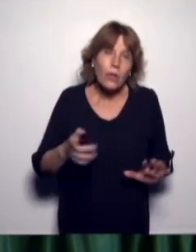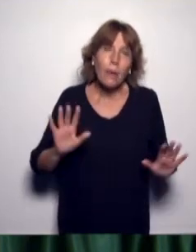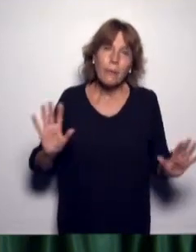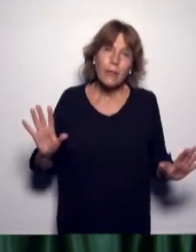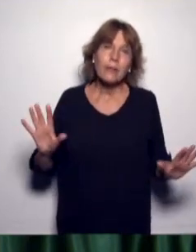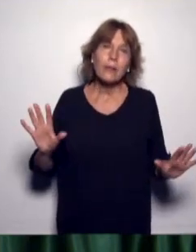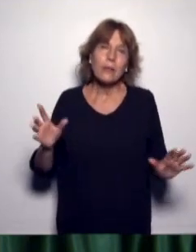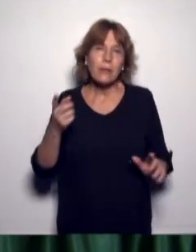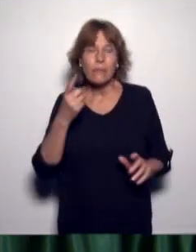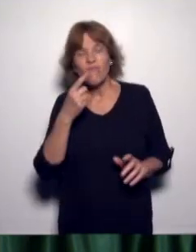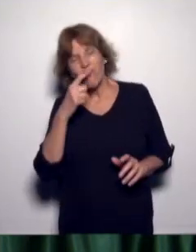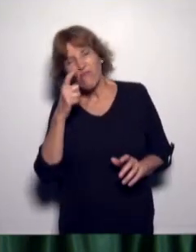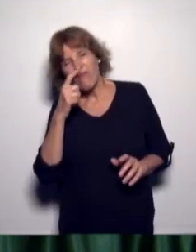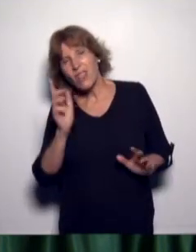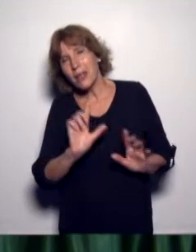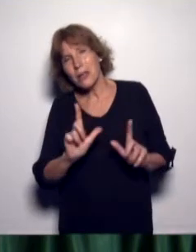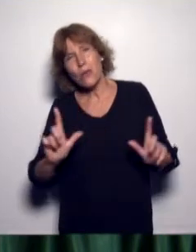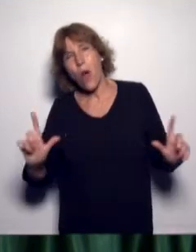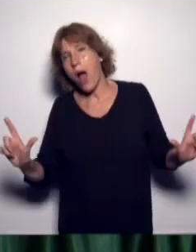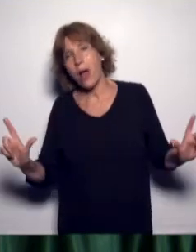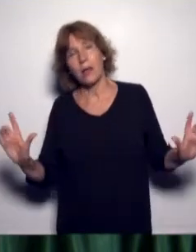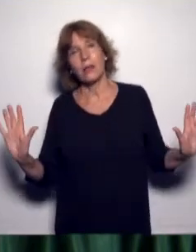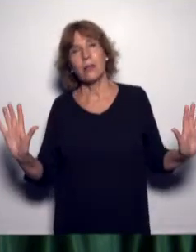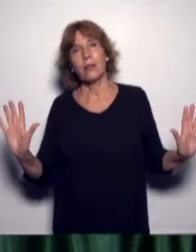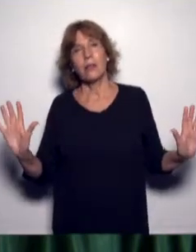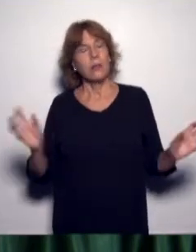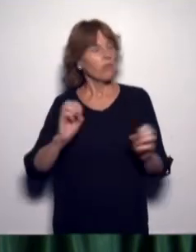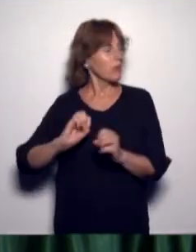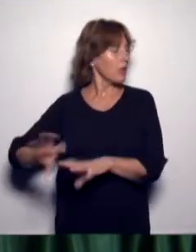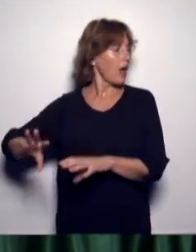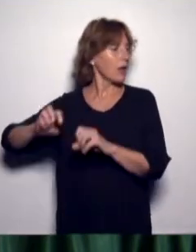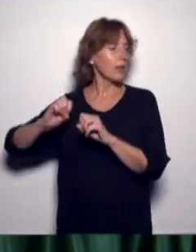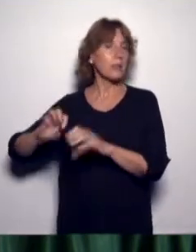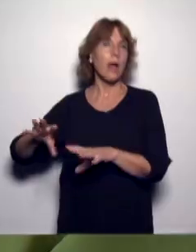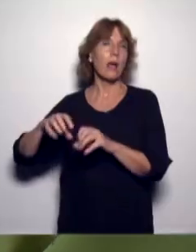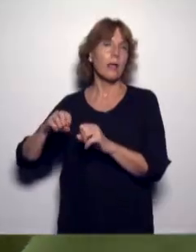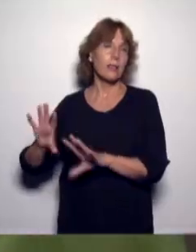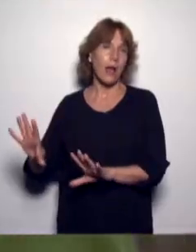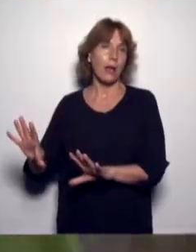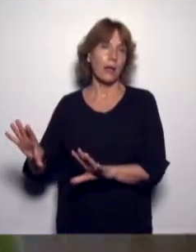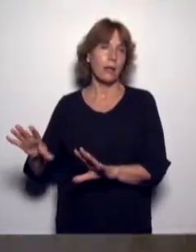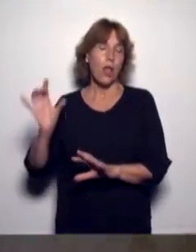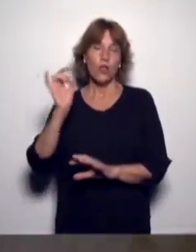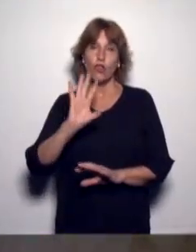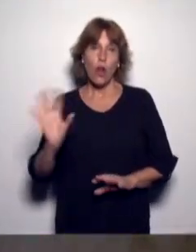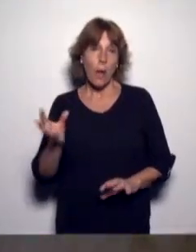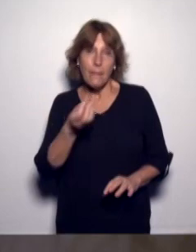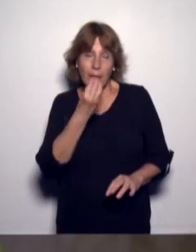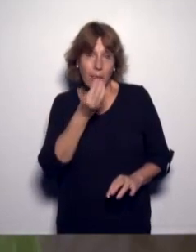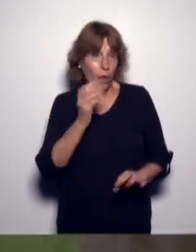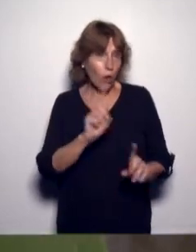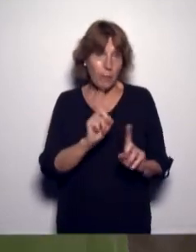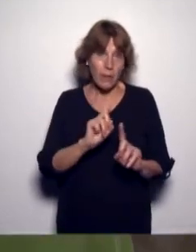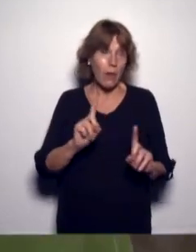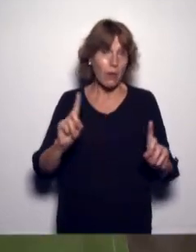el desinterés, ¿no? Así, objeto de descarte no es solo el alimento, como decíamos,